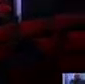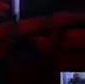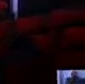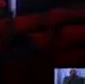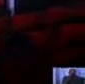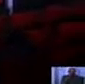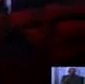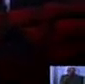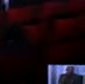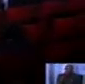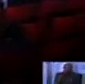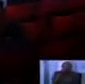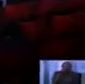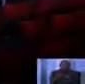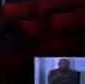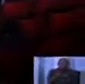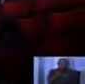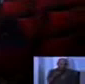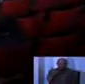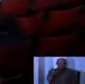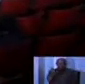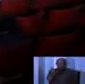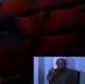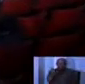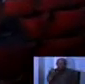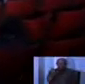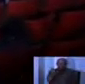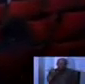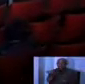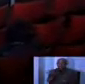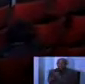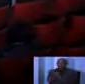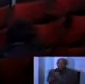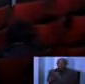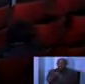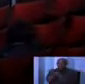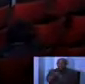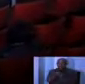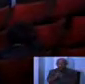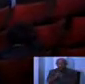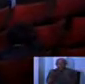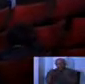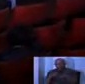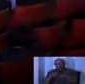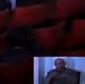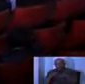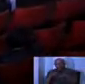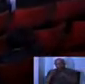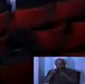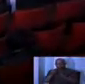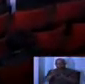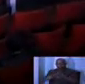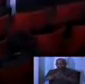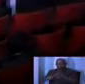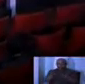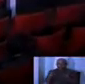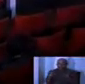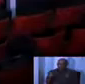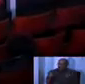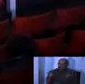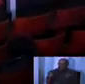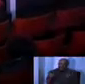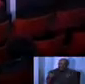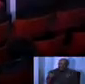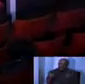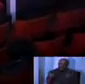impaired this evening, and to V&A, who's made herself available to translate from Spanish into English simultaneously this evening.